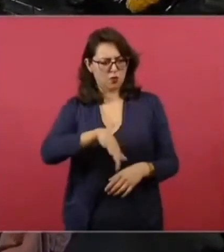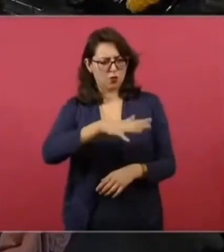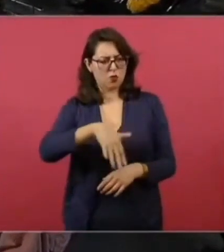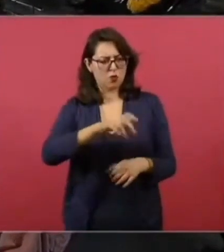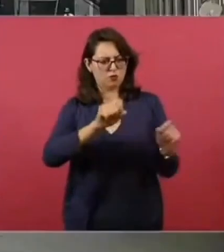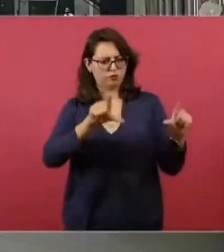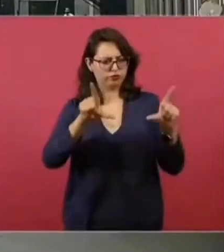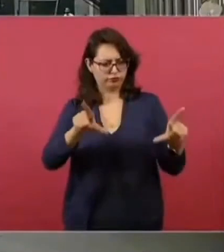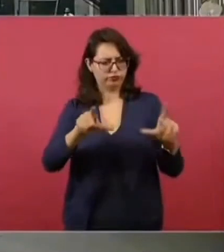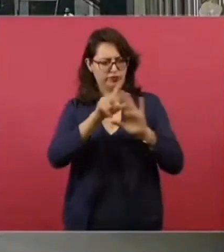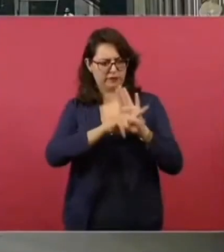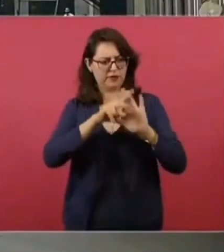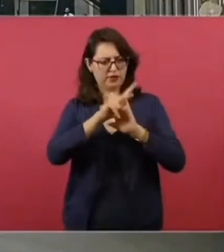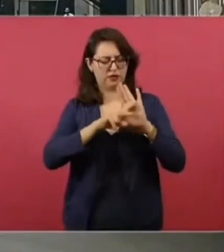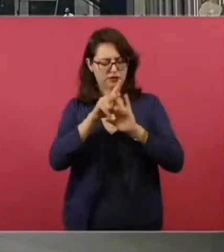El mensaje,